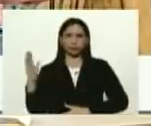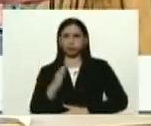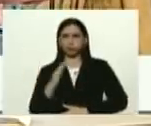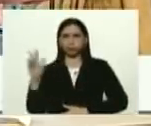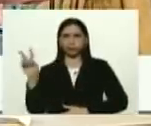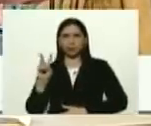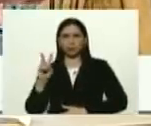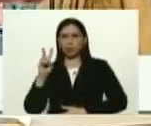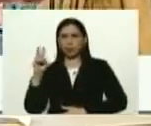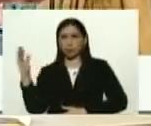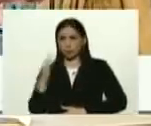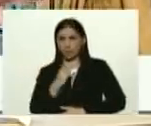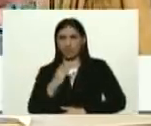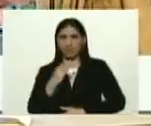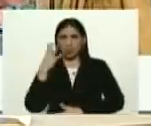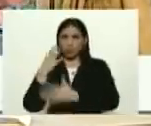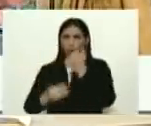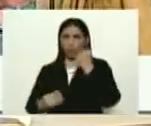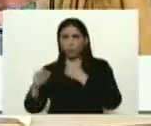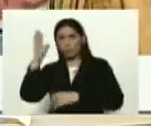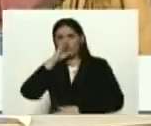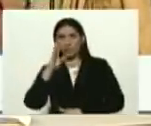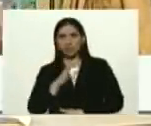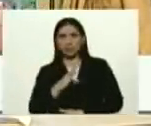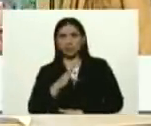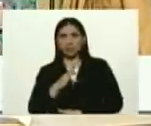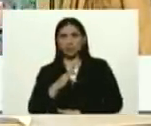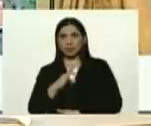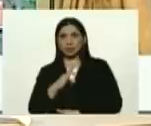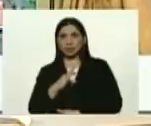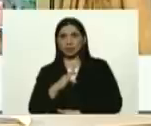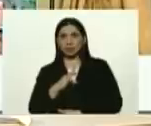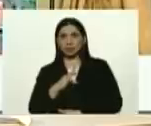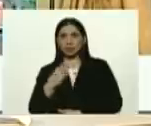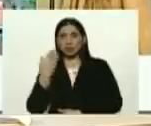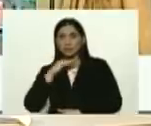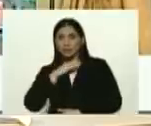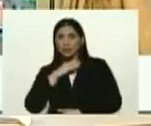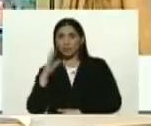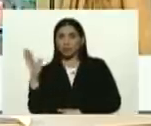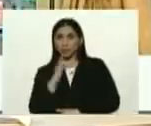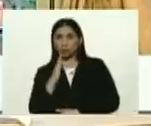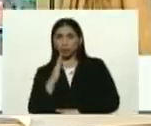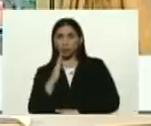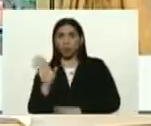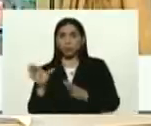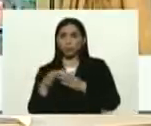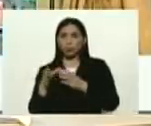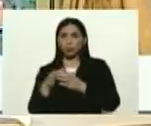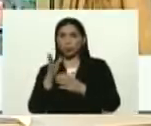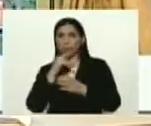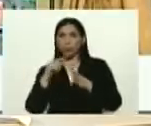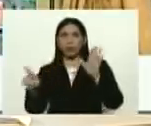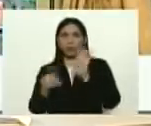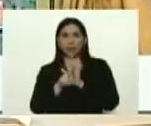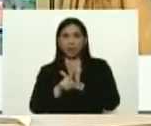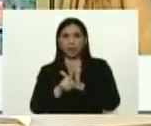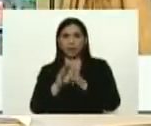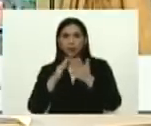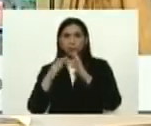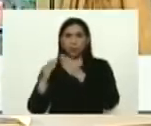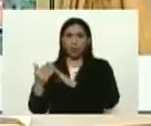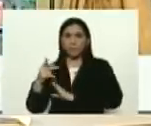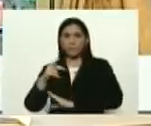que vienen huyendo de Brasil y pasan enfermos. Y un grupo pasó ilegalmente por una comunidad pemona y las